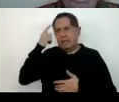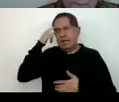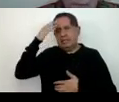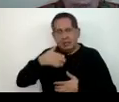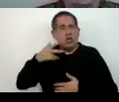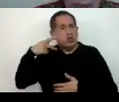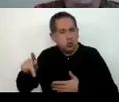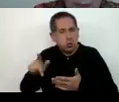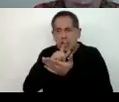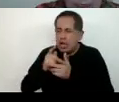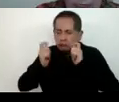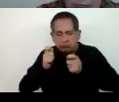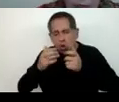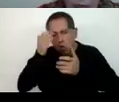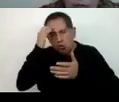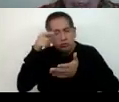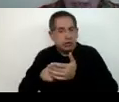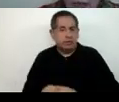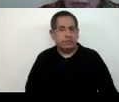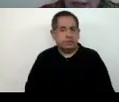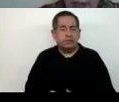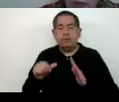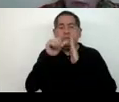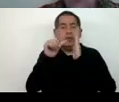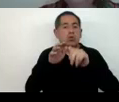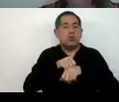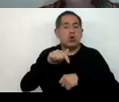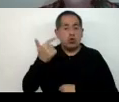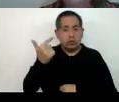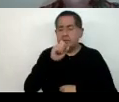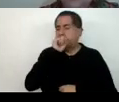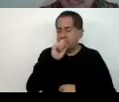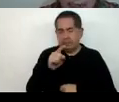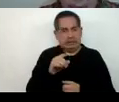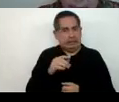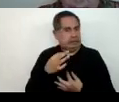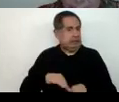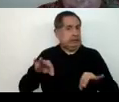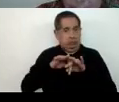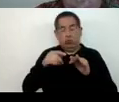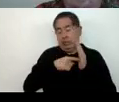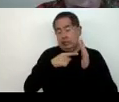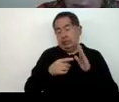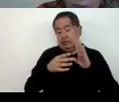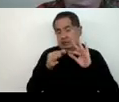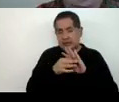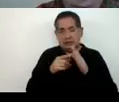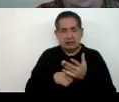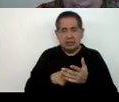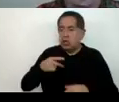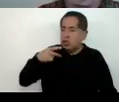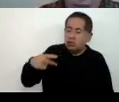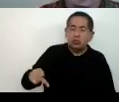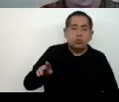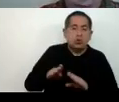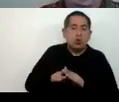ley. También el artículo 12 es considerado como uno de los pilares y valores fundamentales de